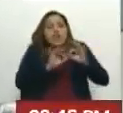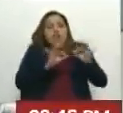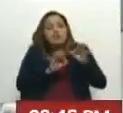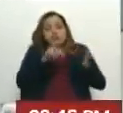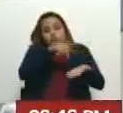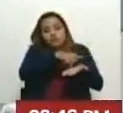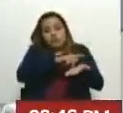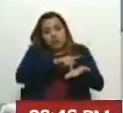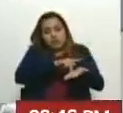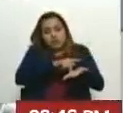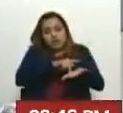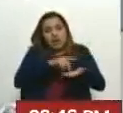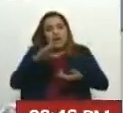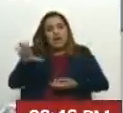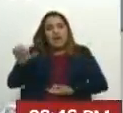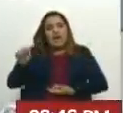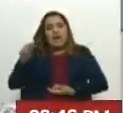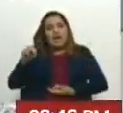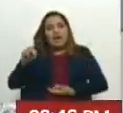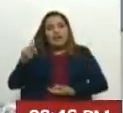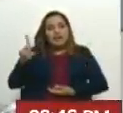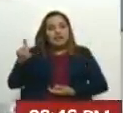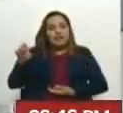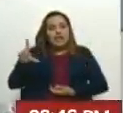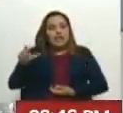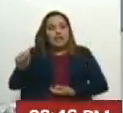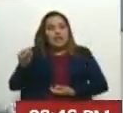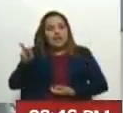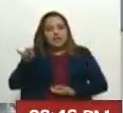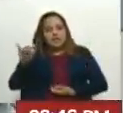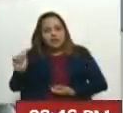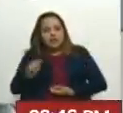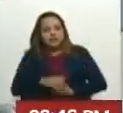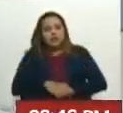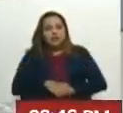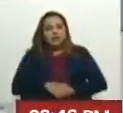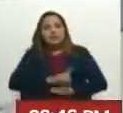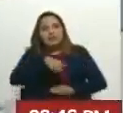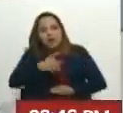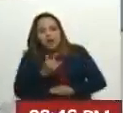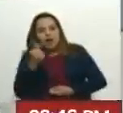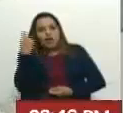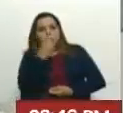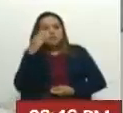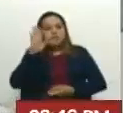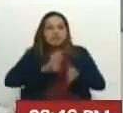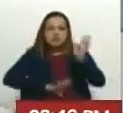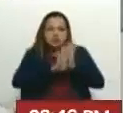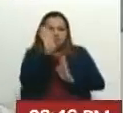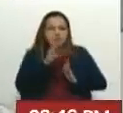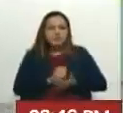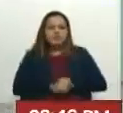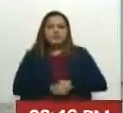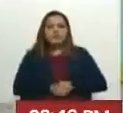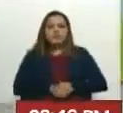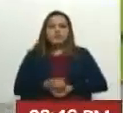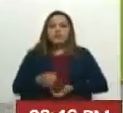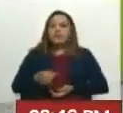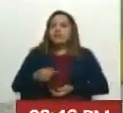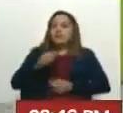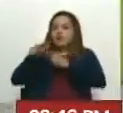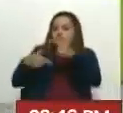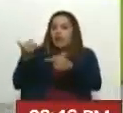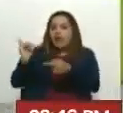parroquia. Entonces, bueno, de manera que también nos tomamos el compromiso de crecer en esa manera. Ahorita nos vas a reiterar